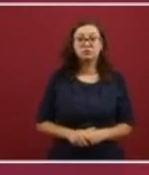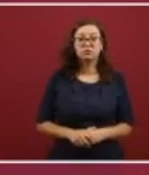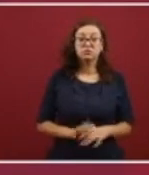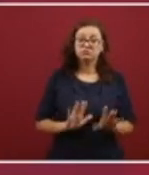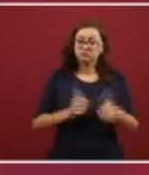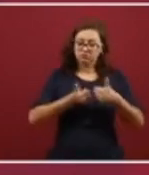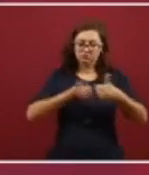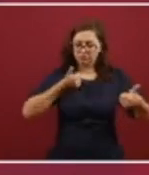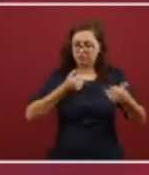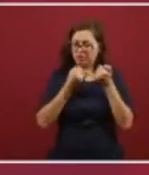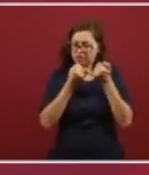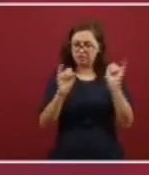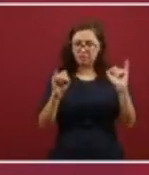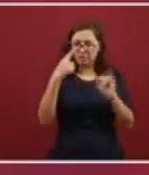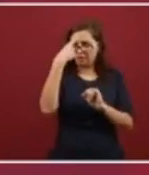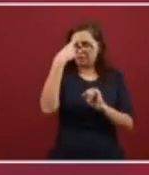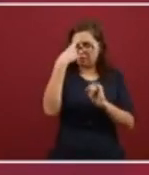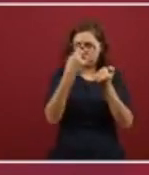Independientes.